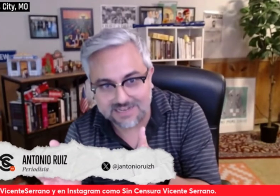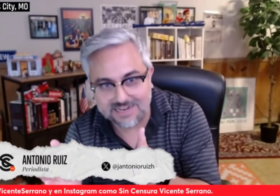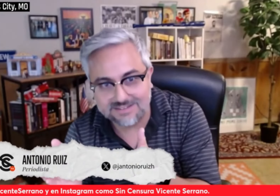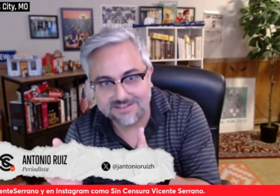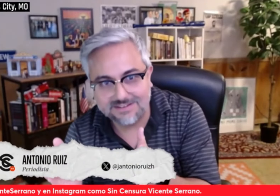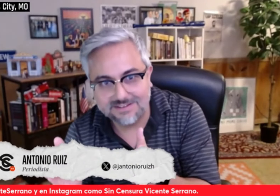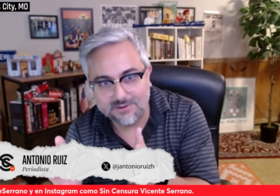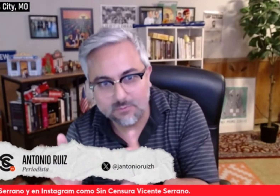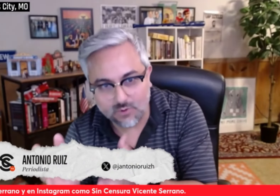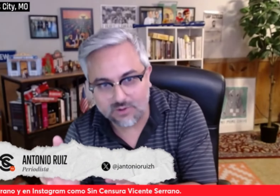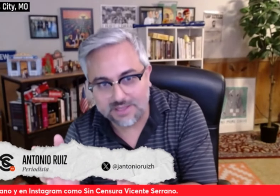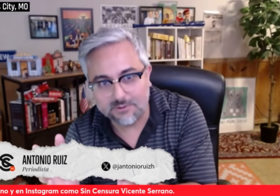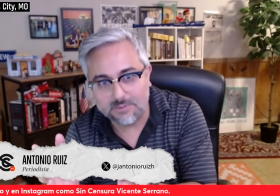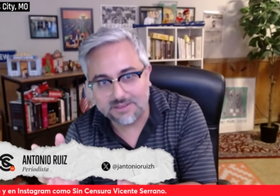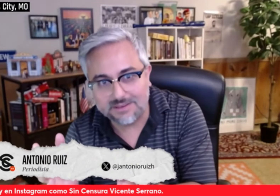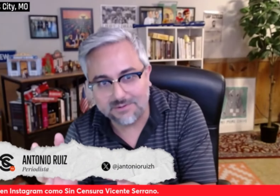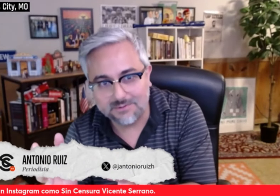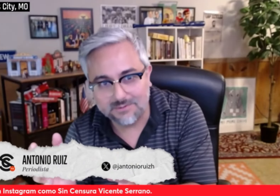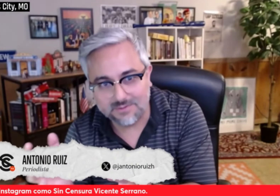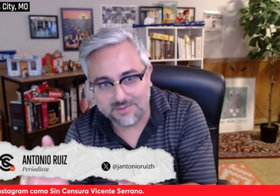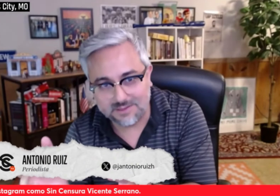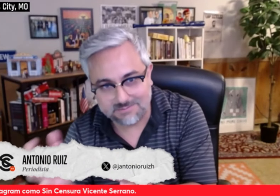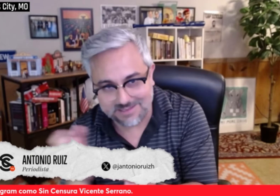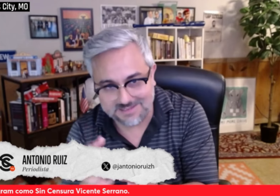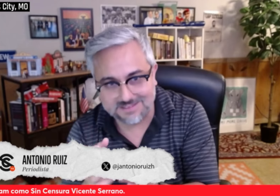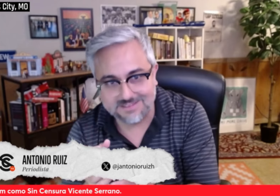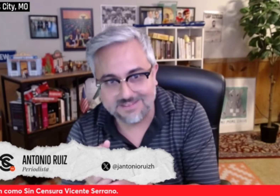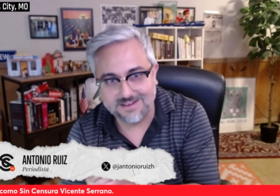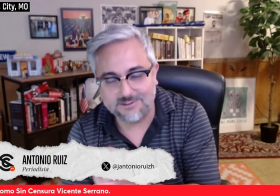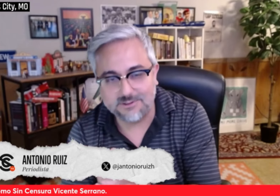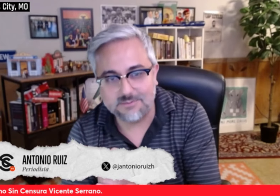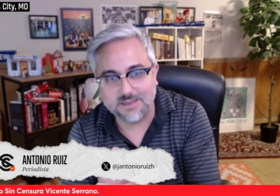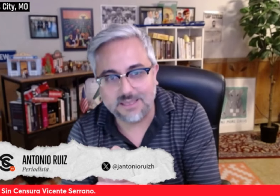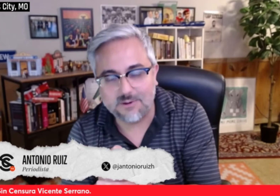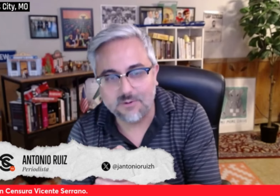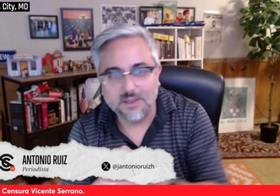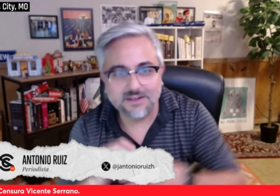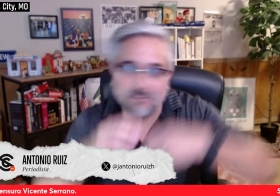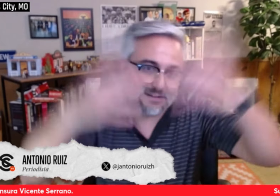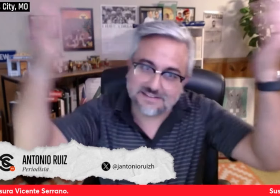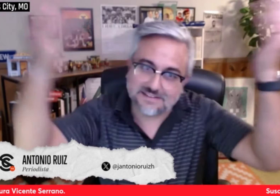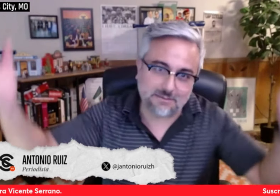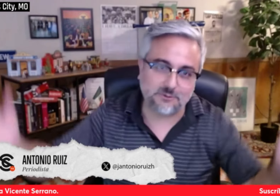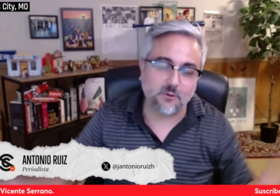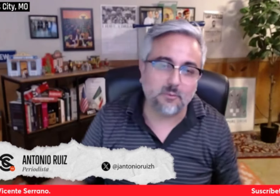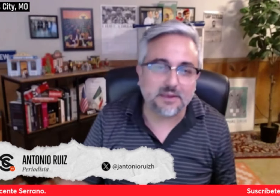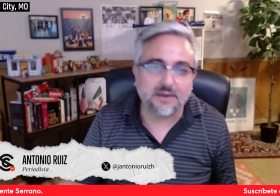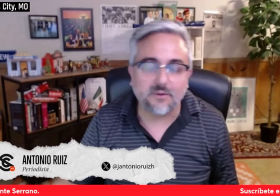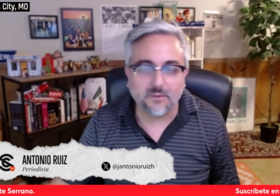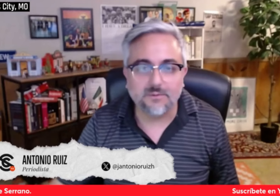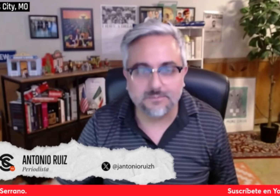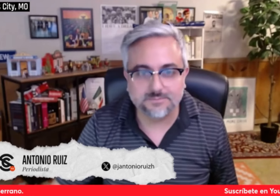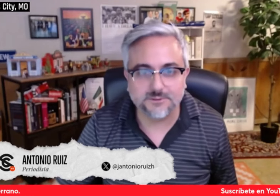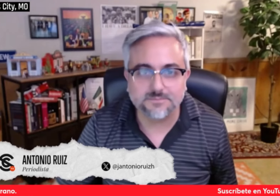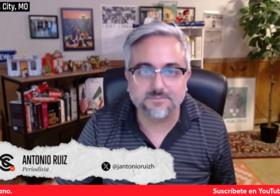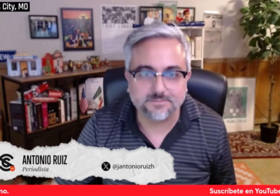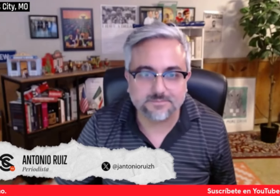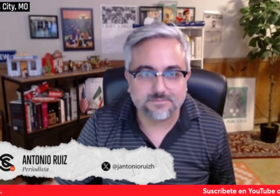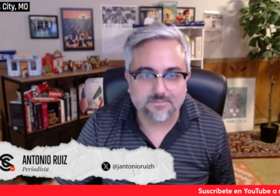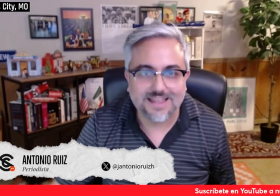primera clase en un vuelo de Aeroméxico de Madrid a la Ciudad de México representaba todo México,